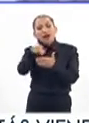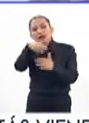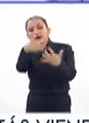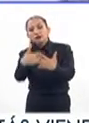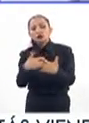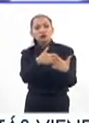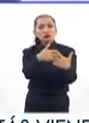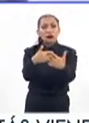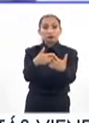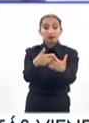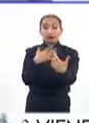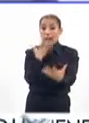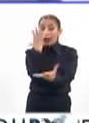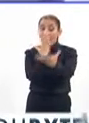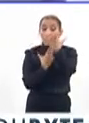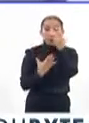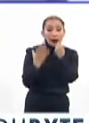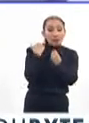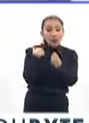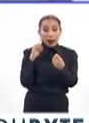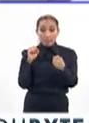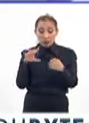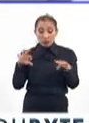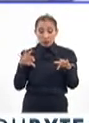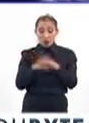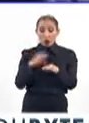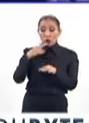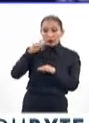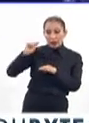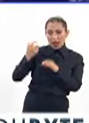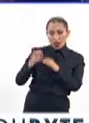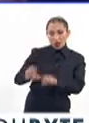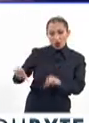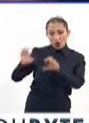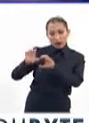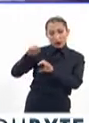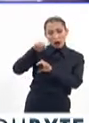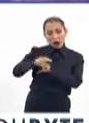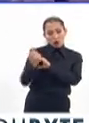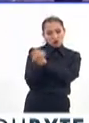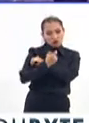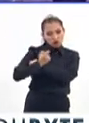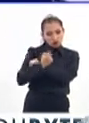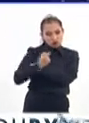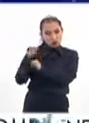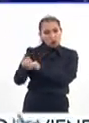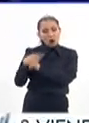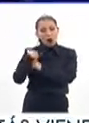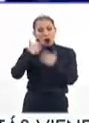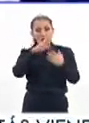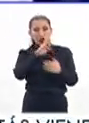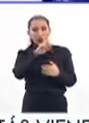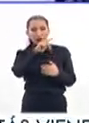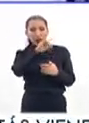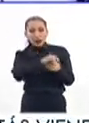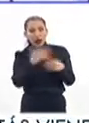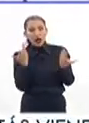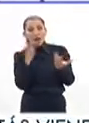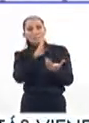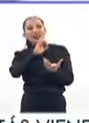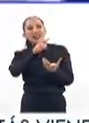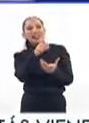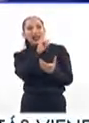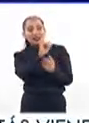las industrias. El aprendizaje va de la mano del uso de la tecnología como la automatización, la robótica, Big